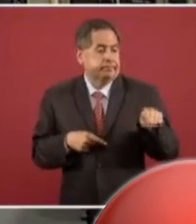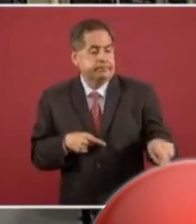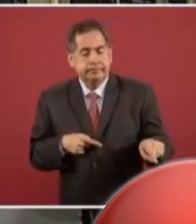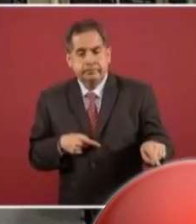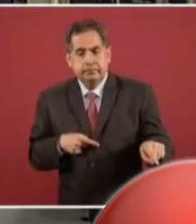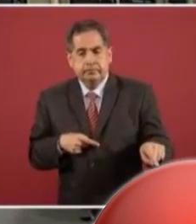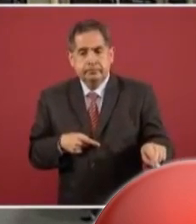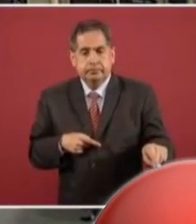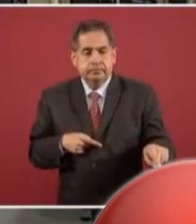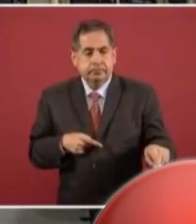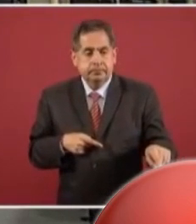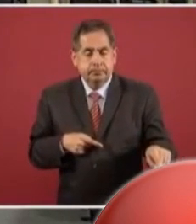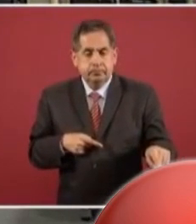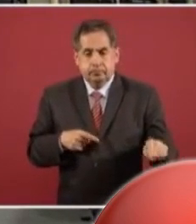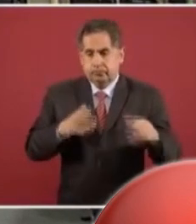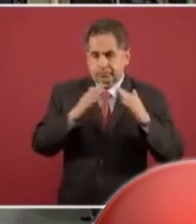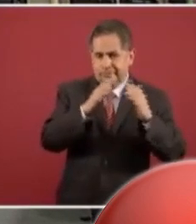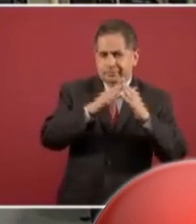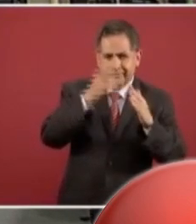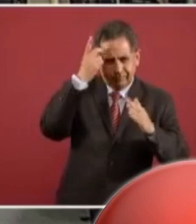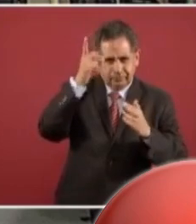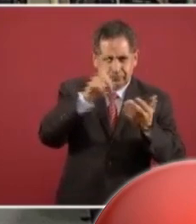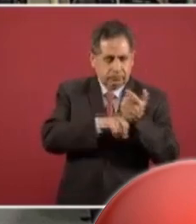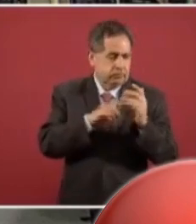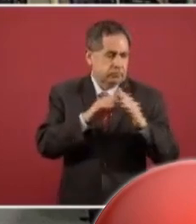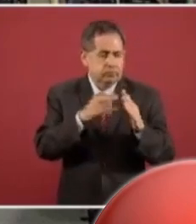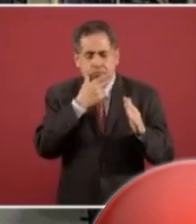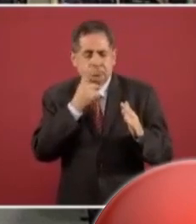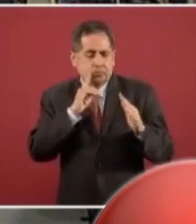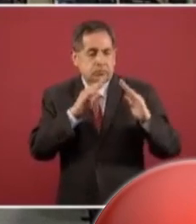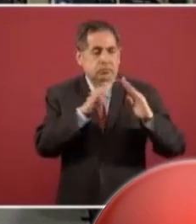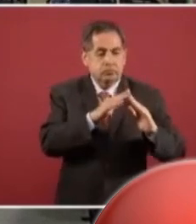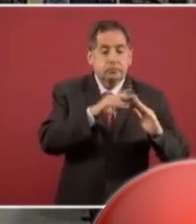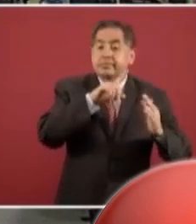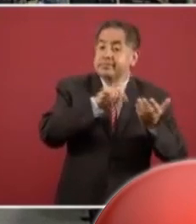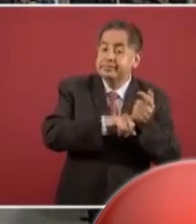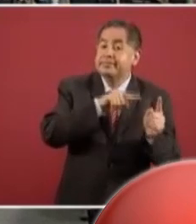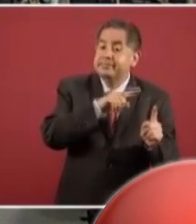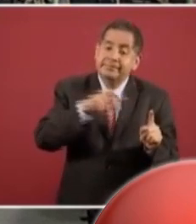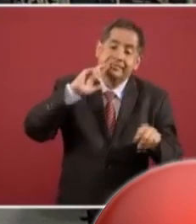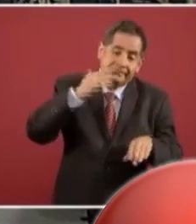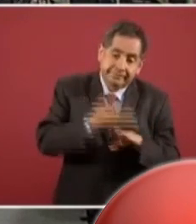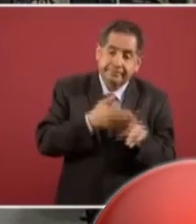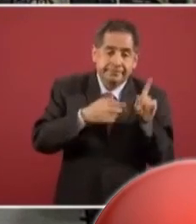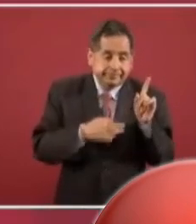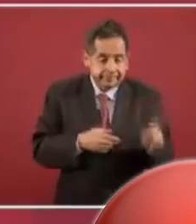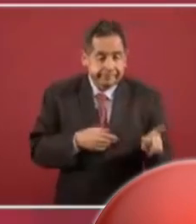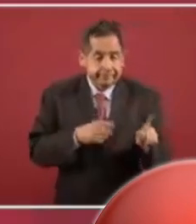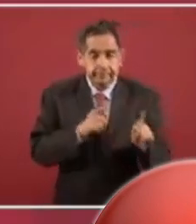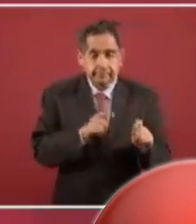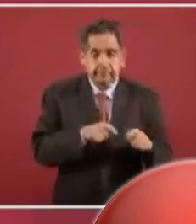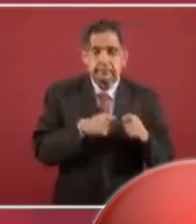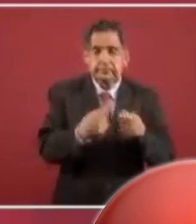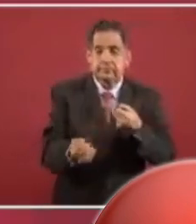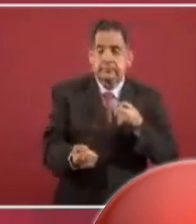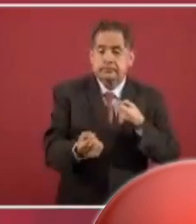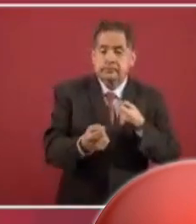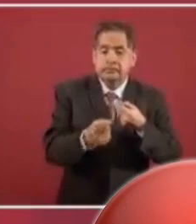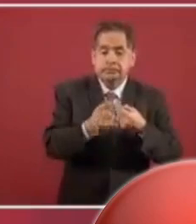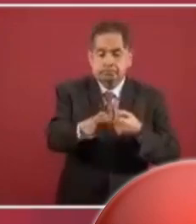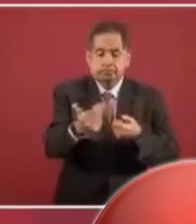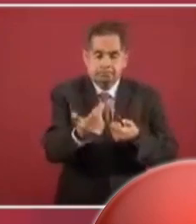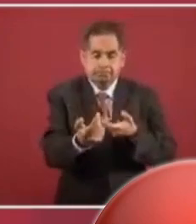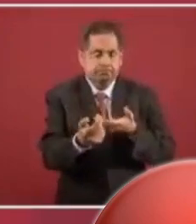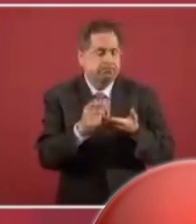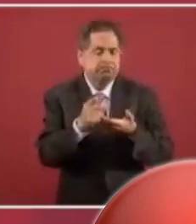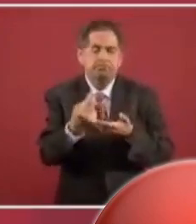caso el empleador, la empleadora, es la responsable de la inscripción en el